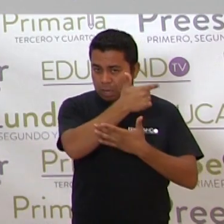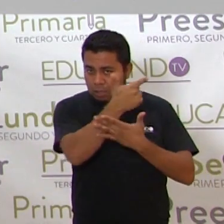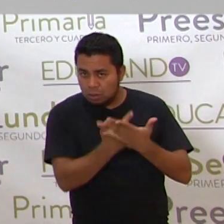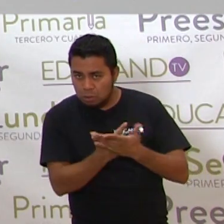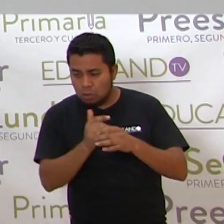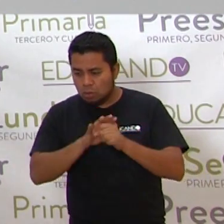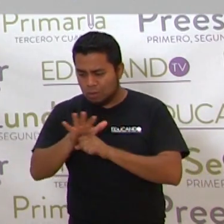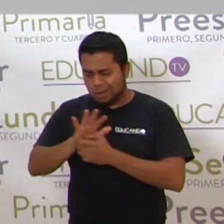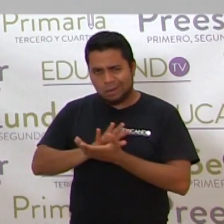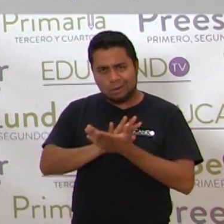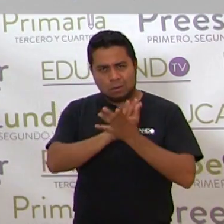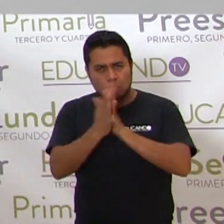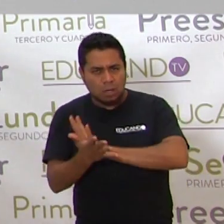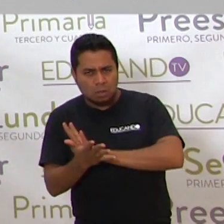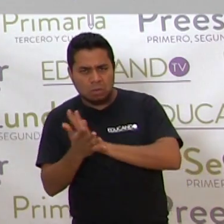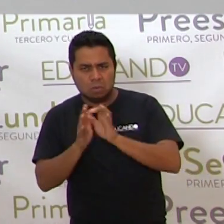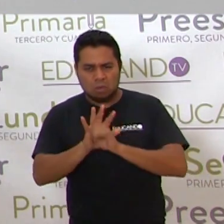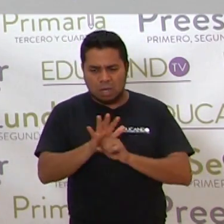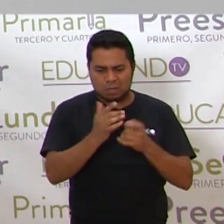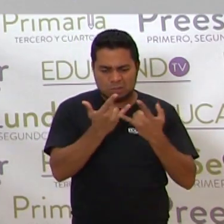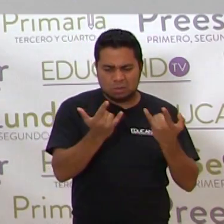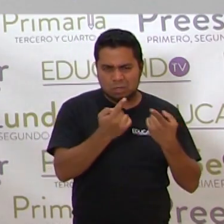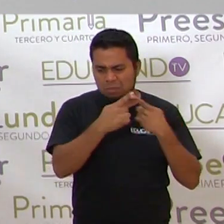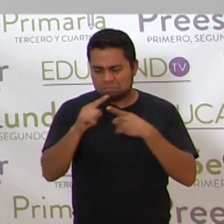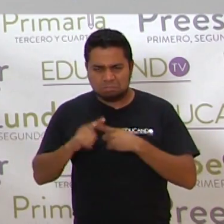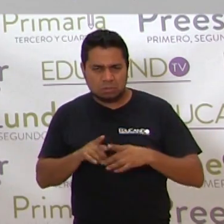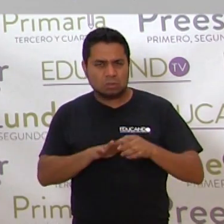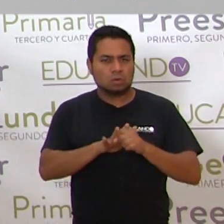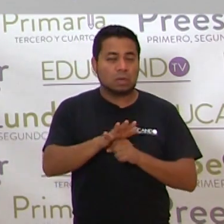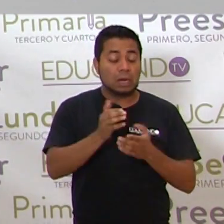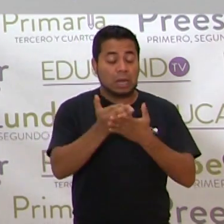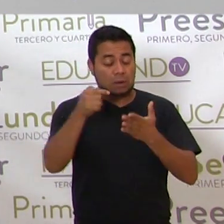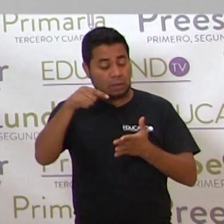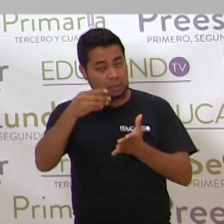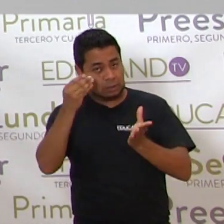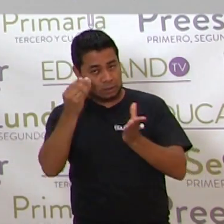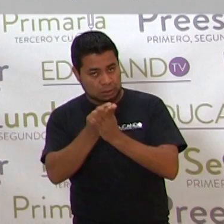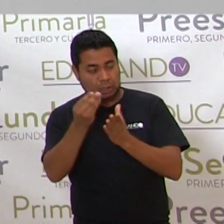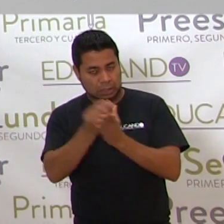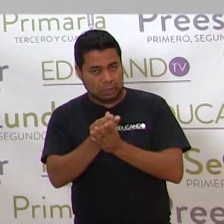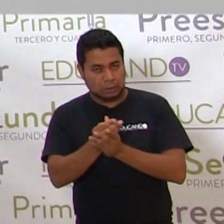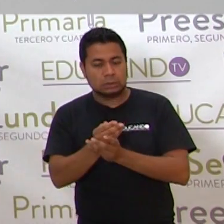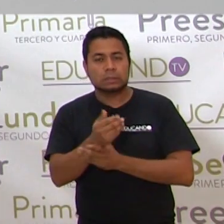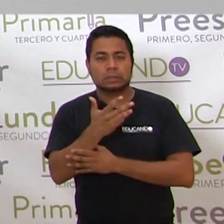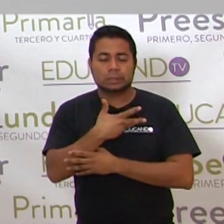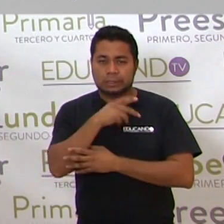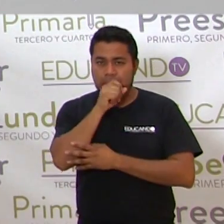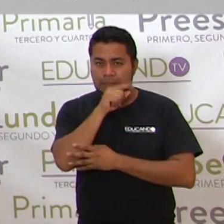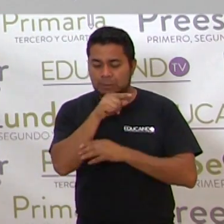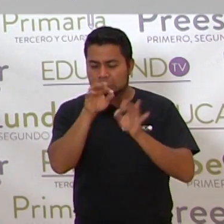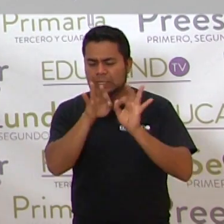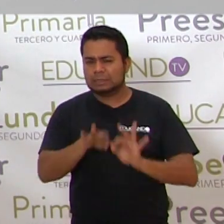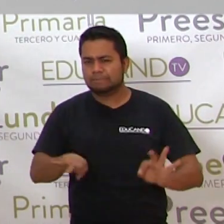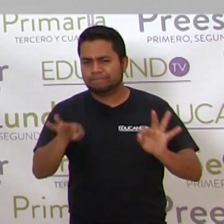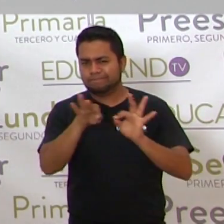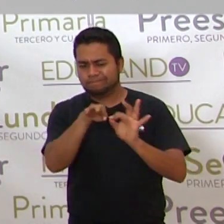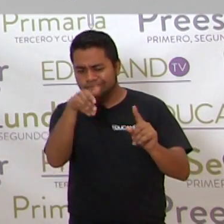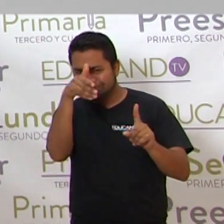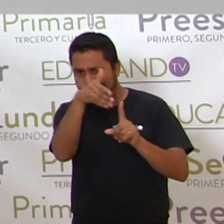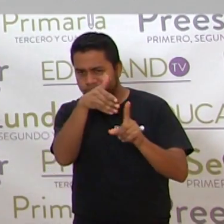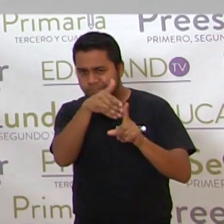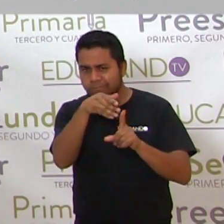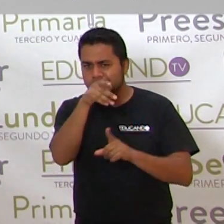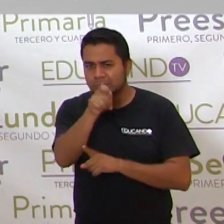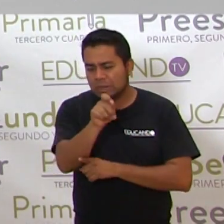un cuento o una historia. Muy bien. Ahora, en esta sesión vamos a hacer énfasis en lo que es